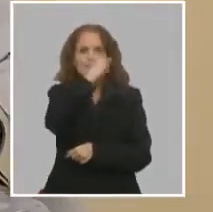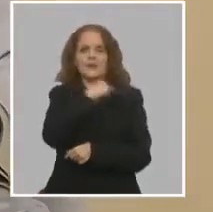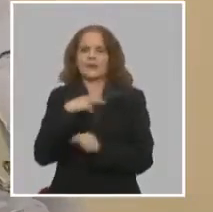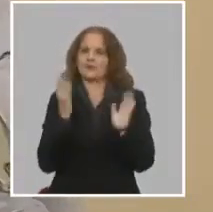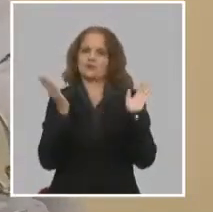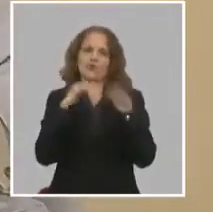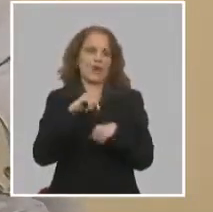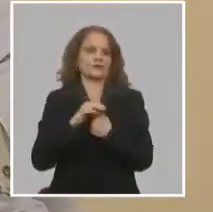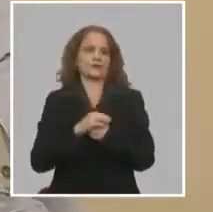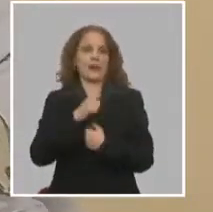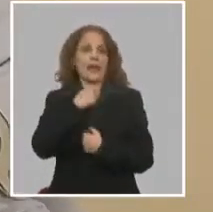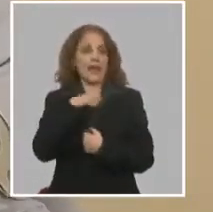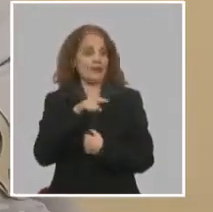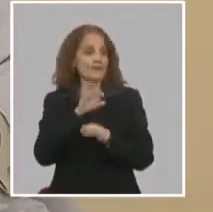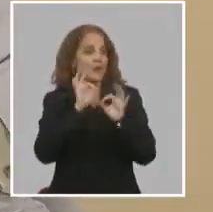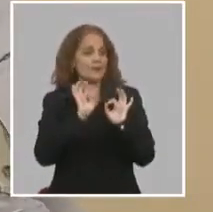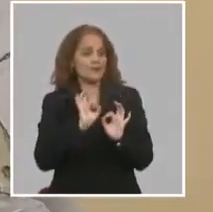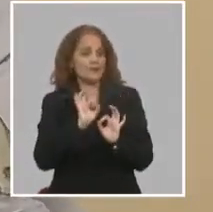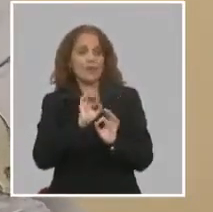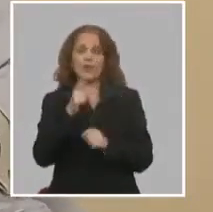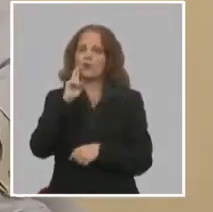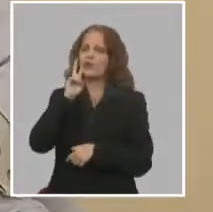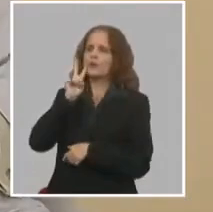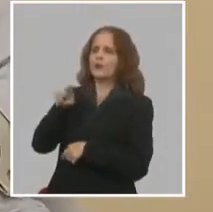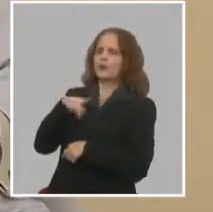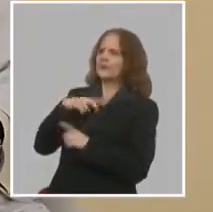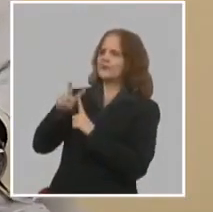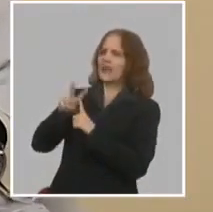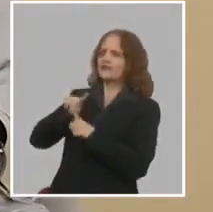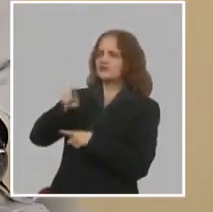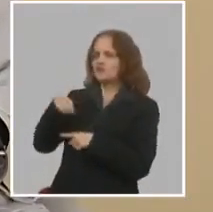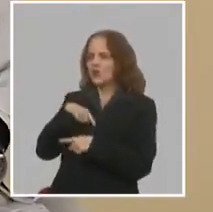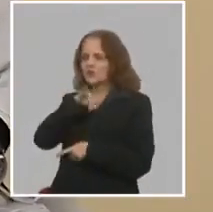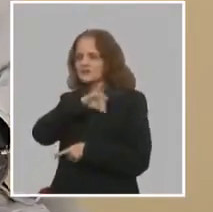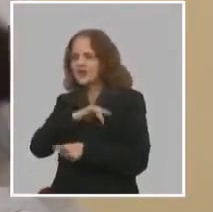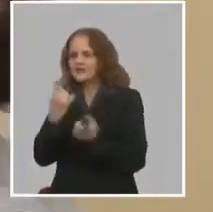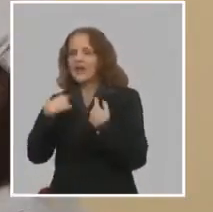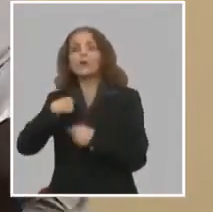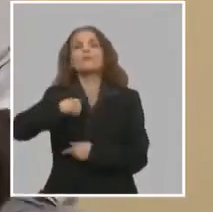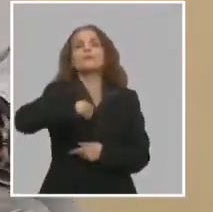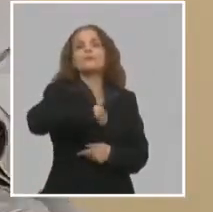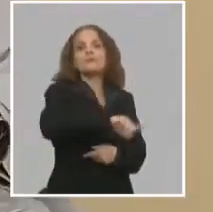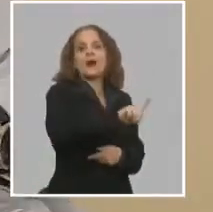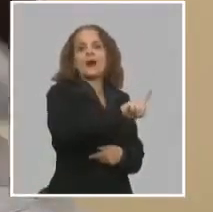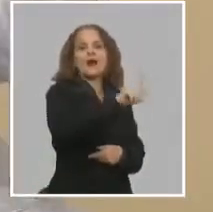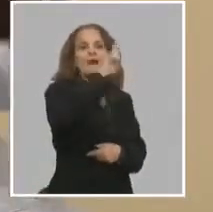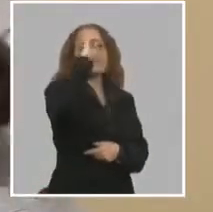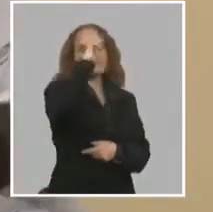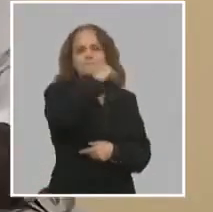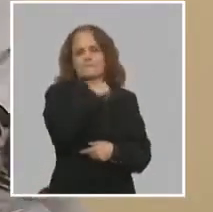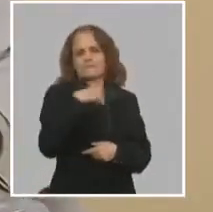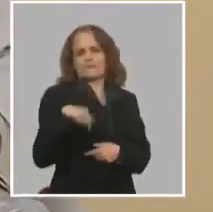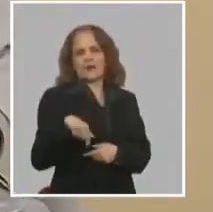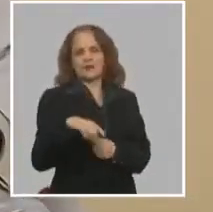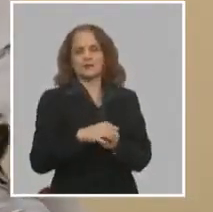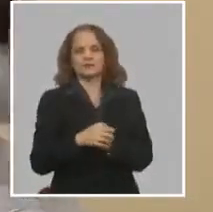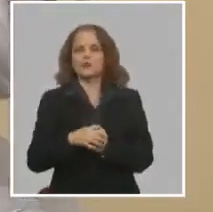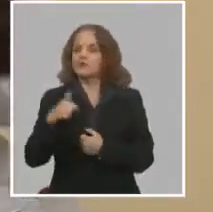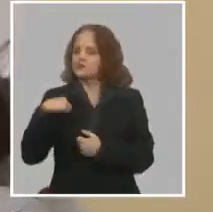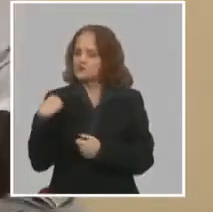te daban algún medicamento. Nosotros implantamos el plan el pase de visita, como lo hacemos aquí en Cuba,